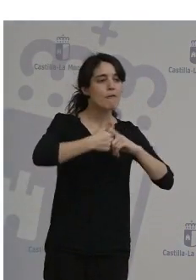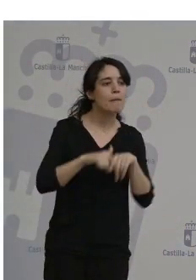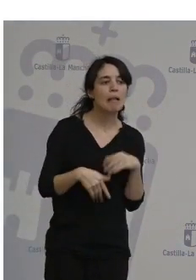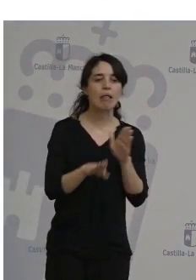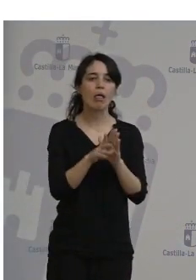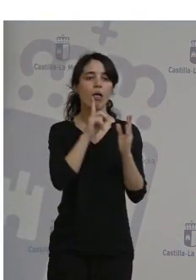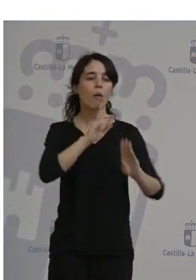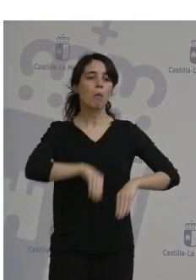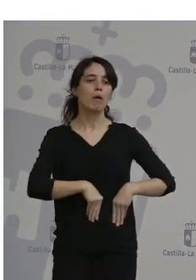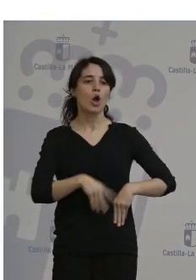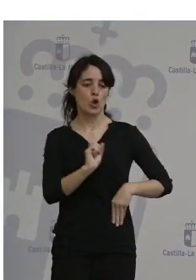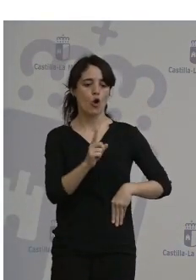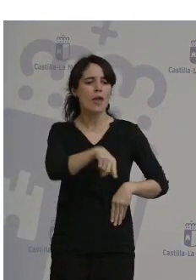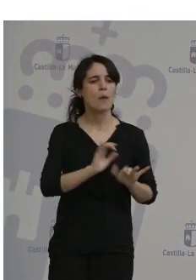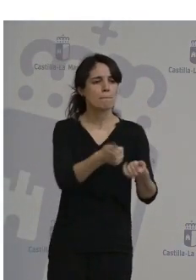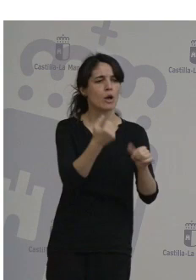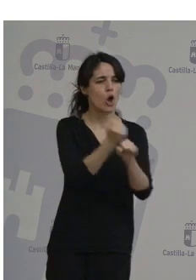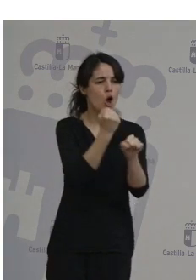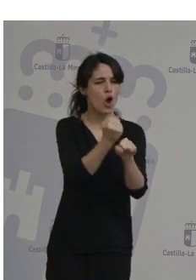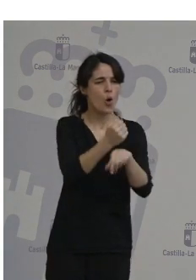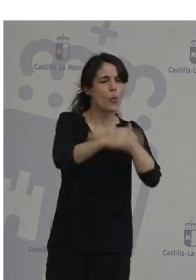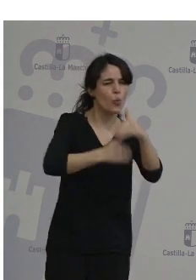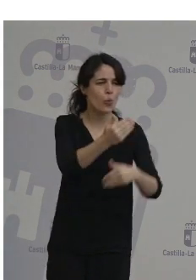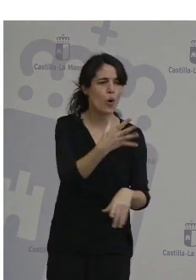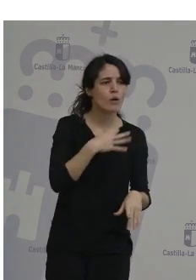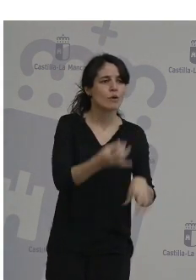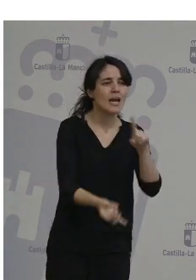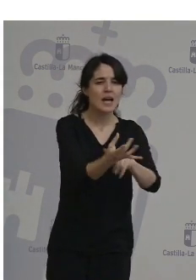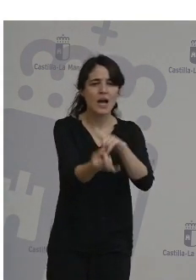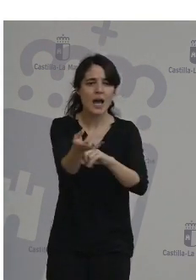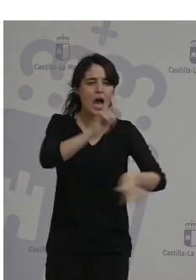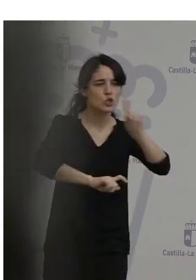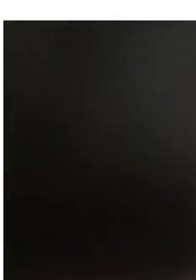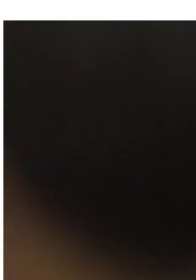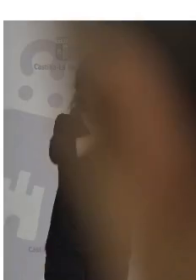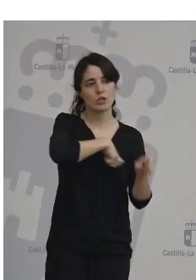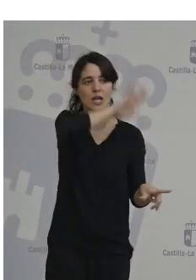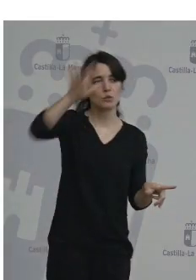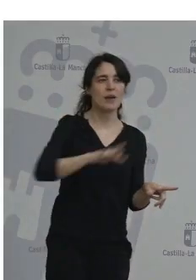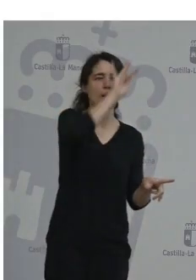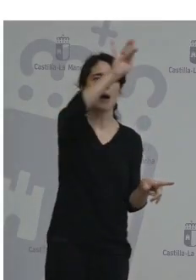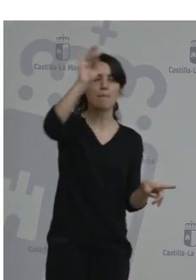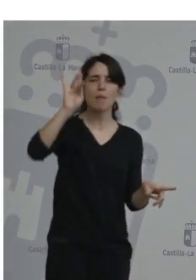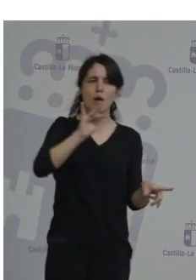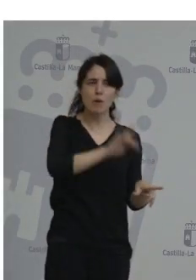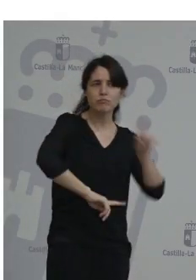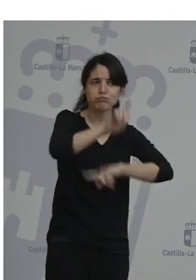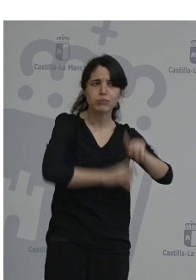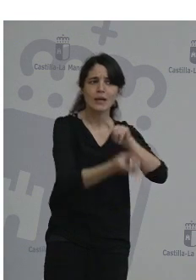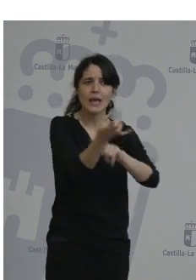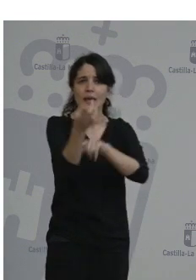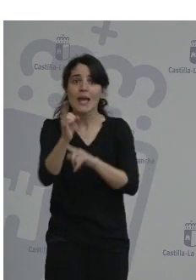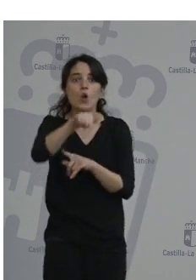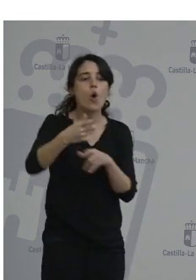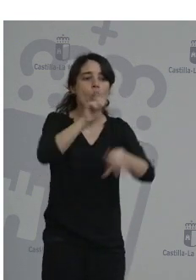Se pusieron a trabajar y fueron creando asociaciones por toda la geografía española. Estas asociaciones se unieron,